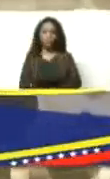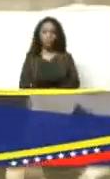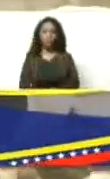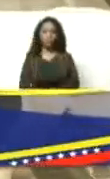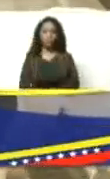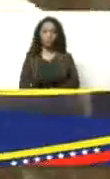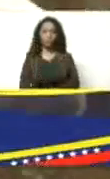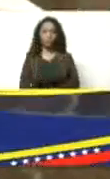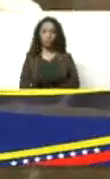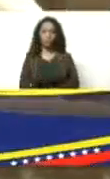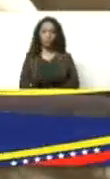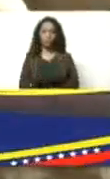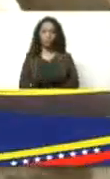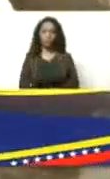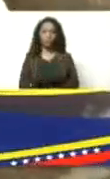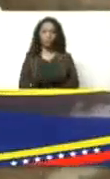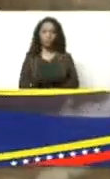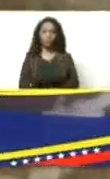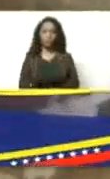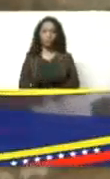Señor presidente, adelante.